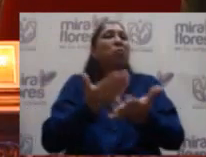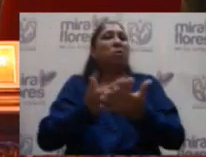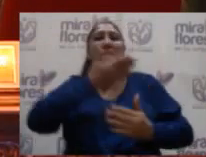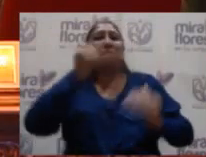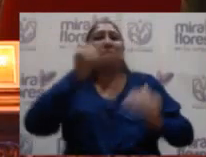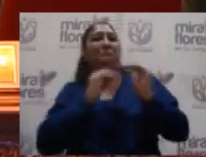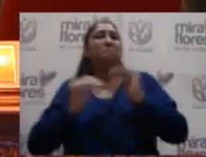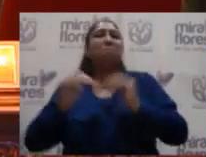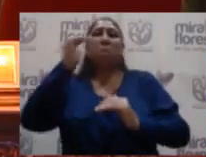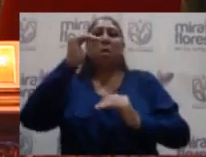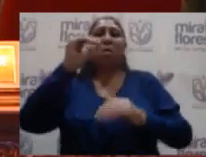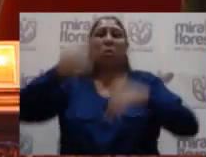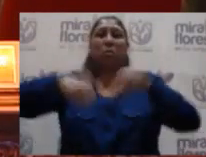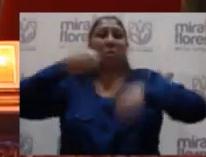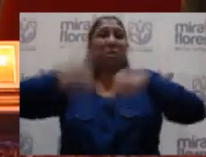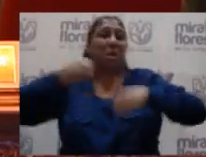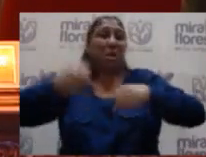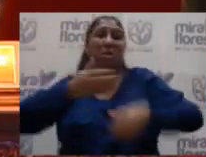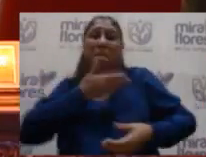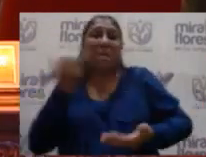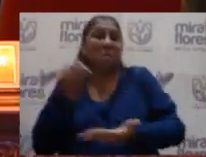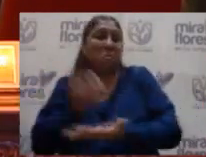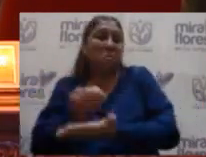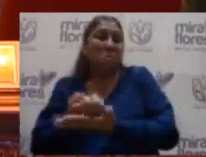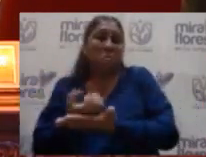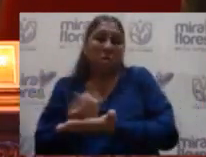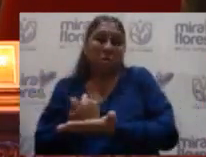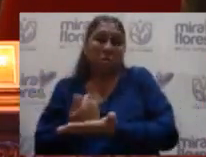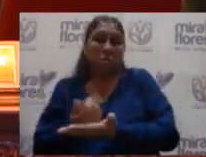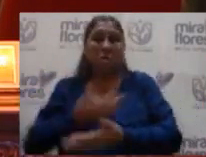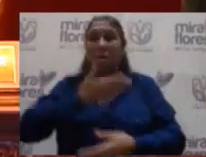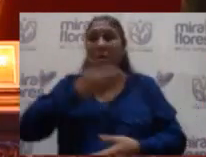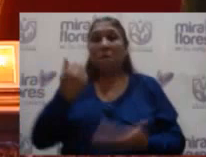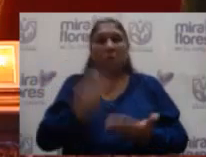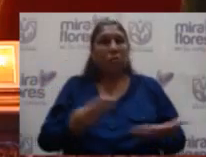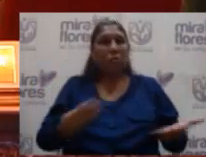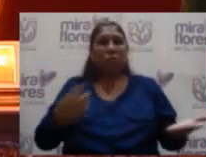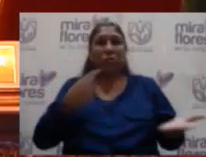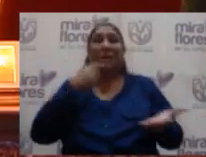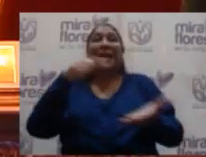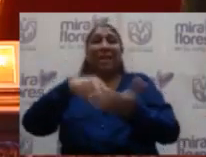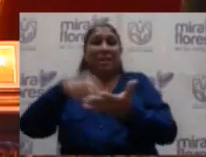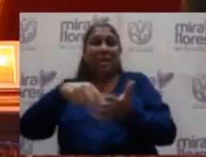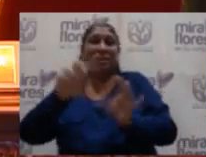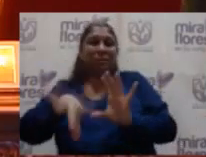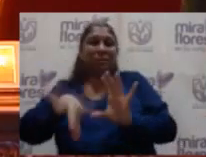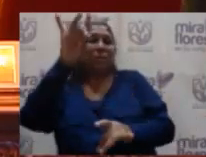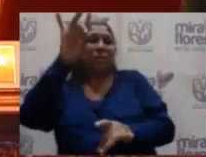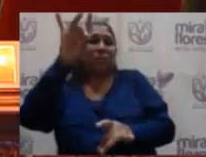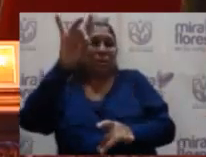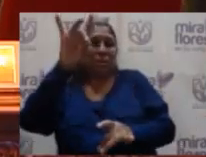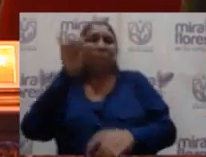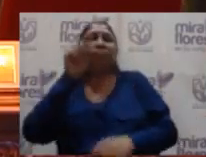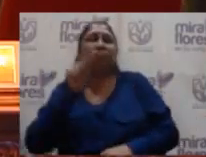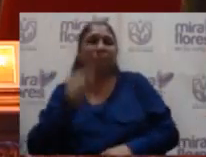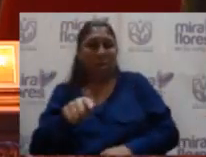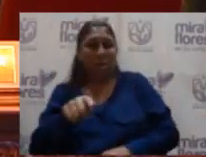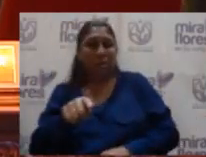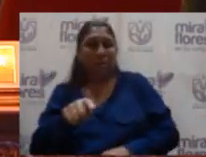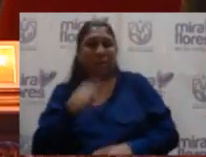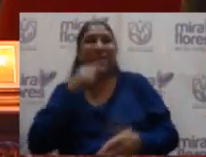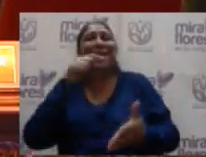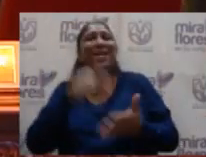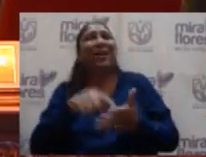bicicletas, mejores factores económicos, mejores cosas, y ese será el escogido, de ser el caso. Esa es